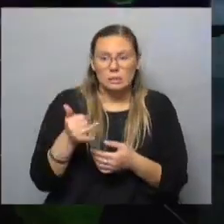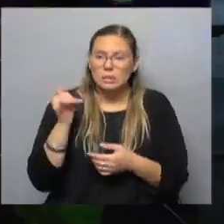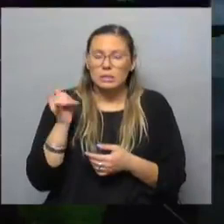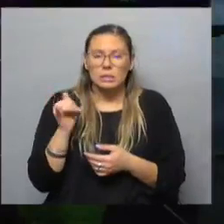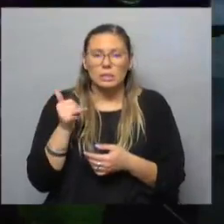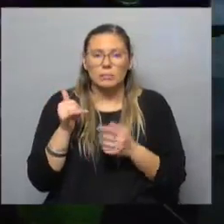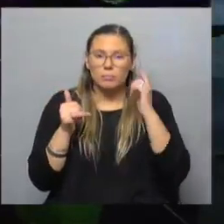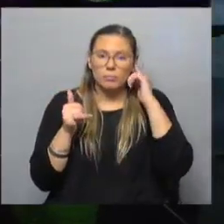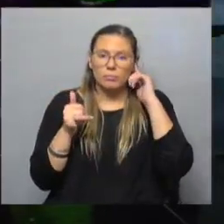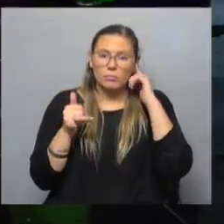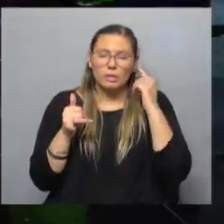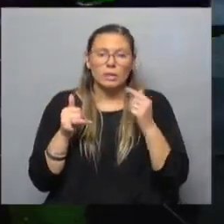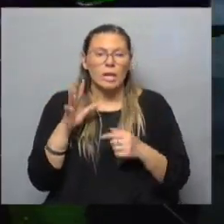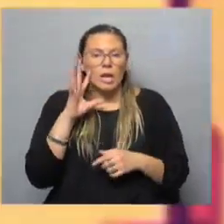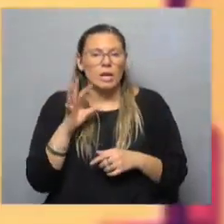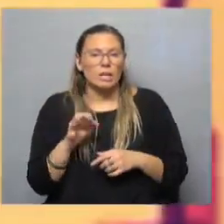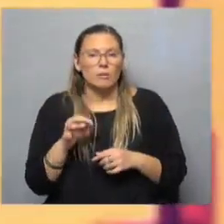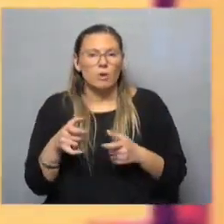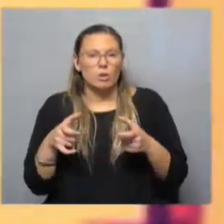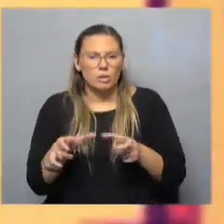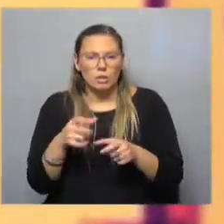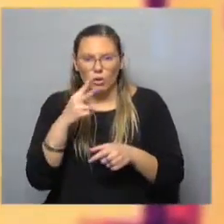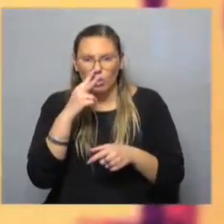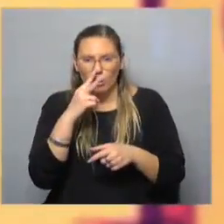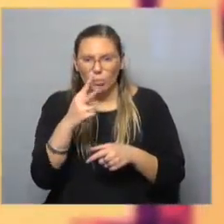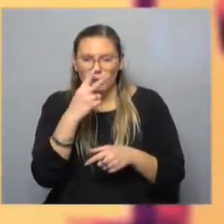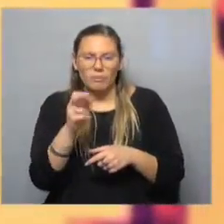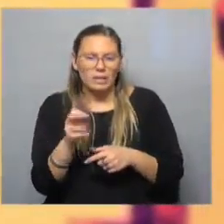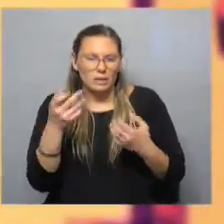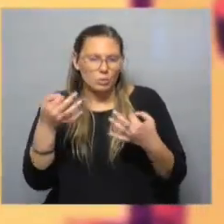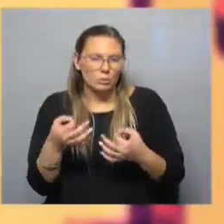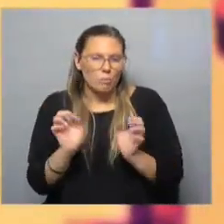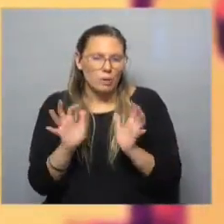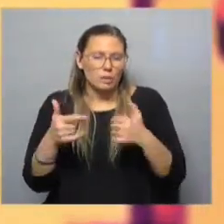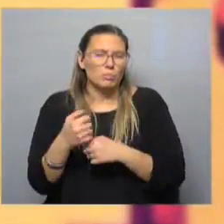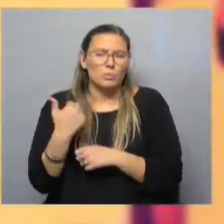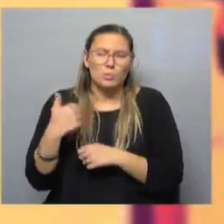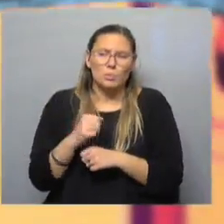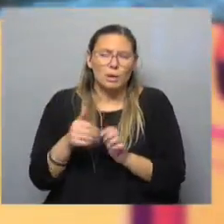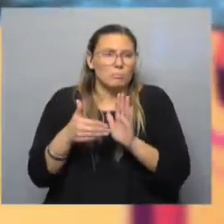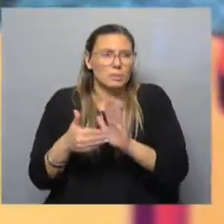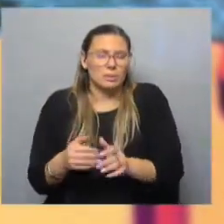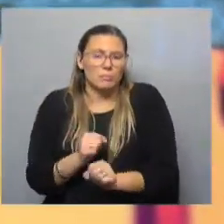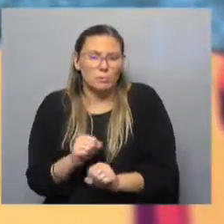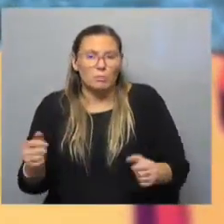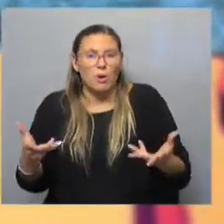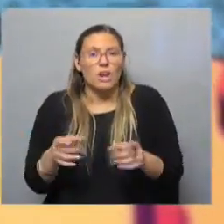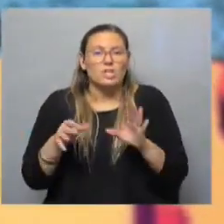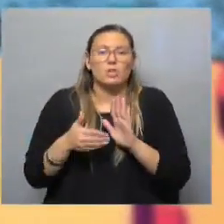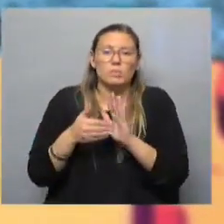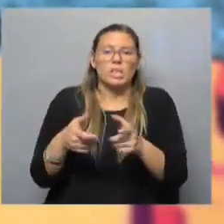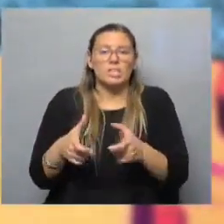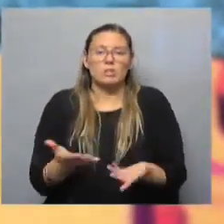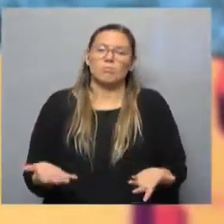sea, creímos que el disco salió en el 2020, en plena pandemia, y nunca lo pudimos presentar. Entonces, ahora solo presentar el disco era como